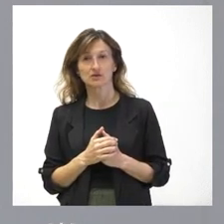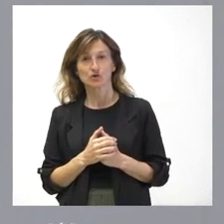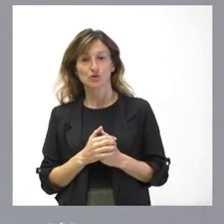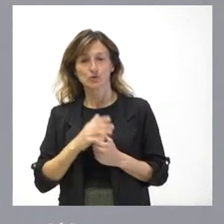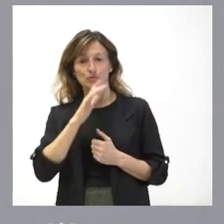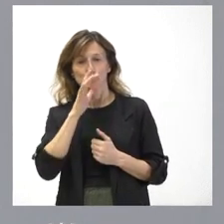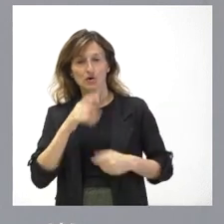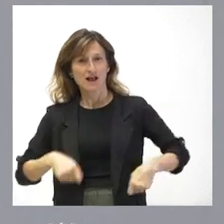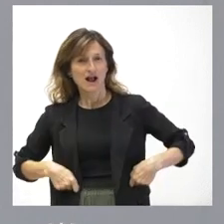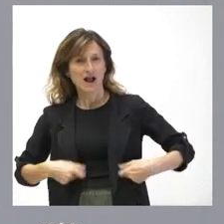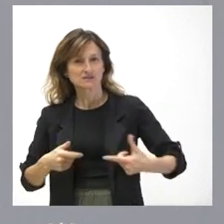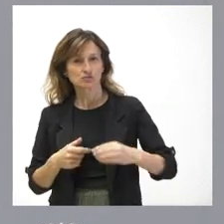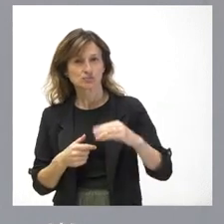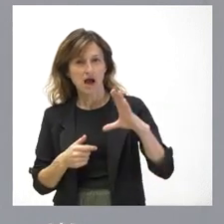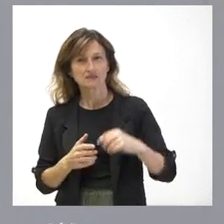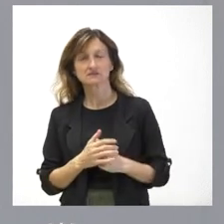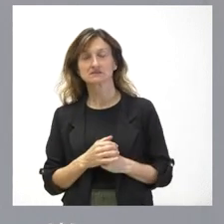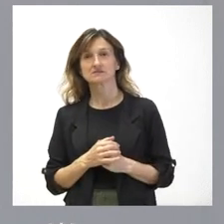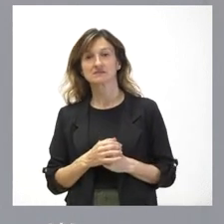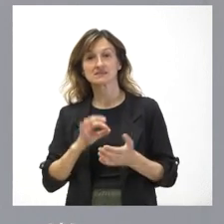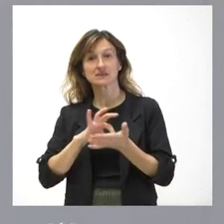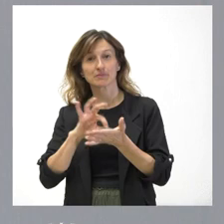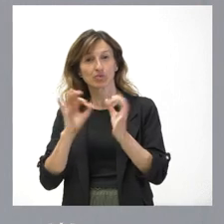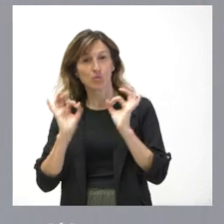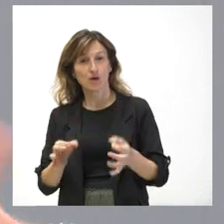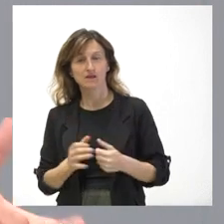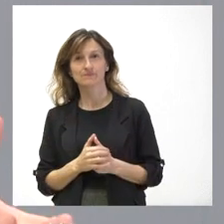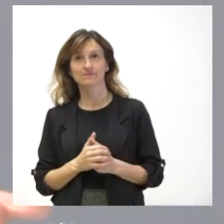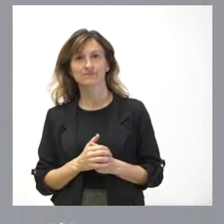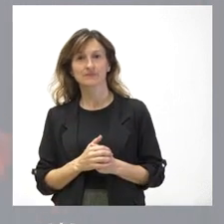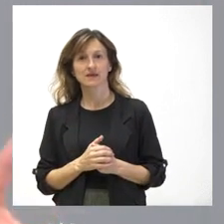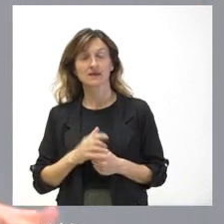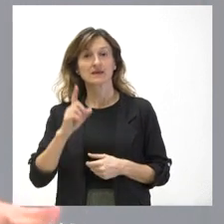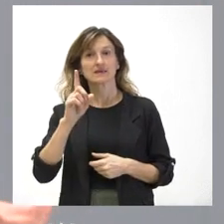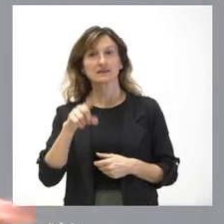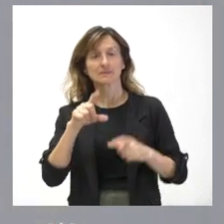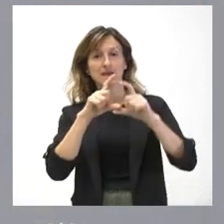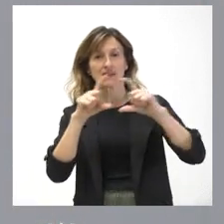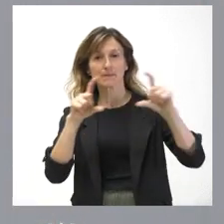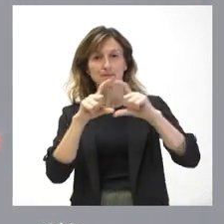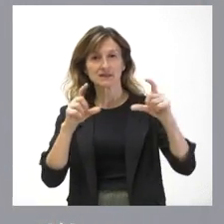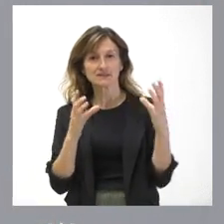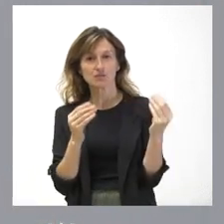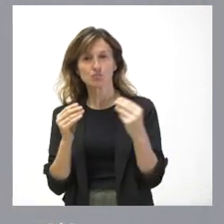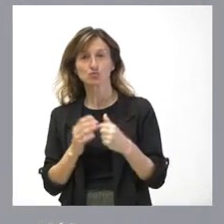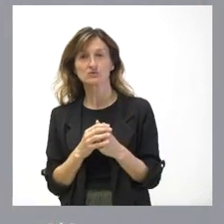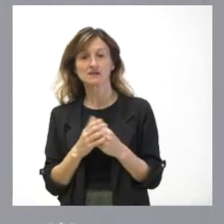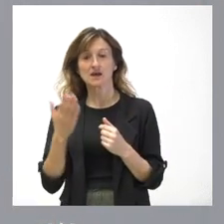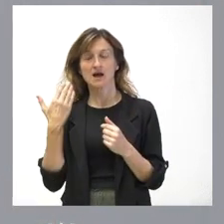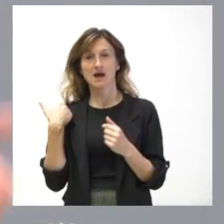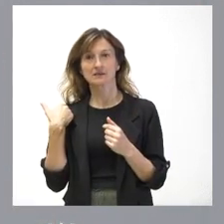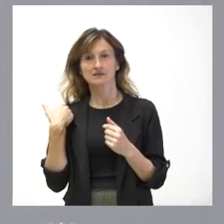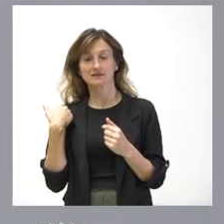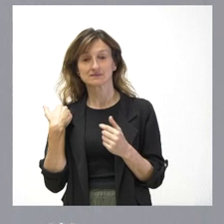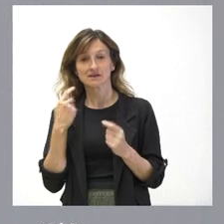mayores costes y mayores gastos para prestar los mismos servicios y también tiene un coste para muchas empresas que habían sido adjudicatarias de